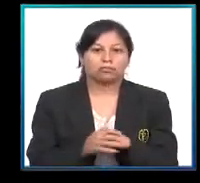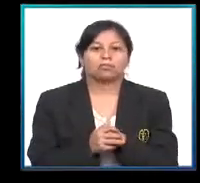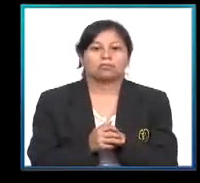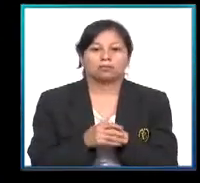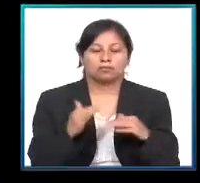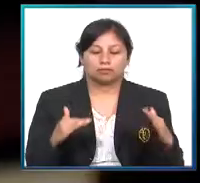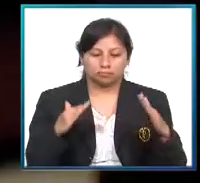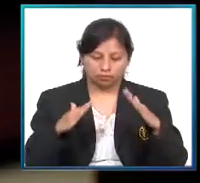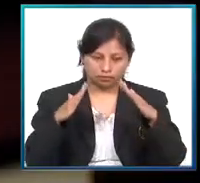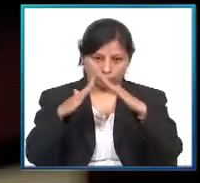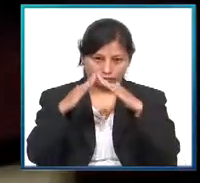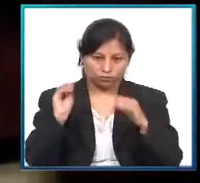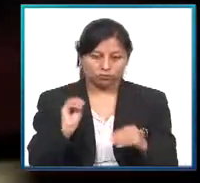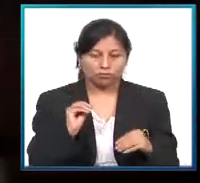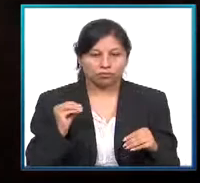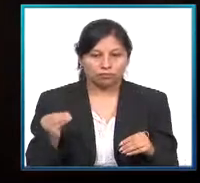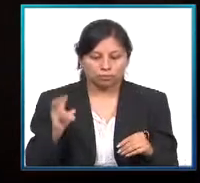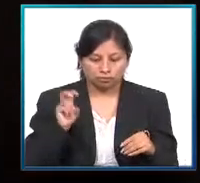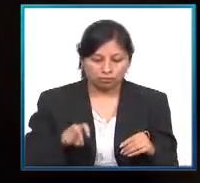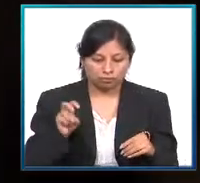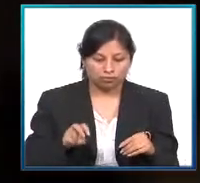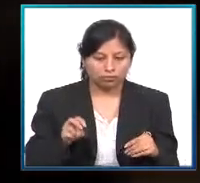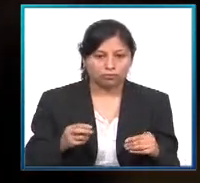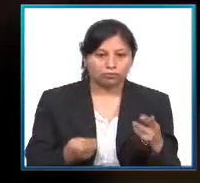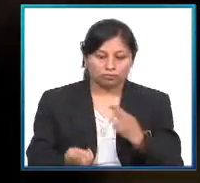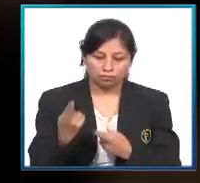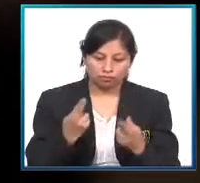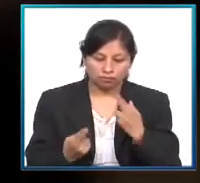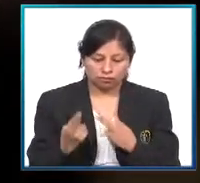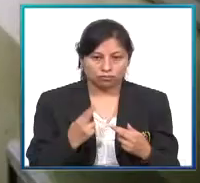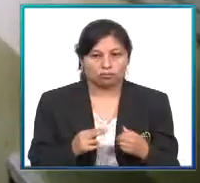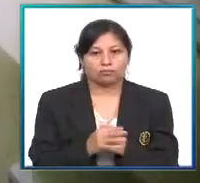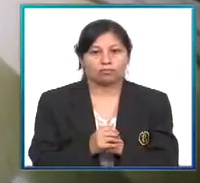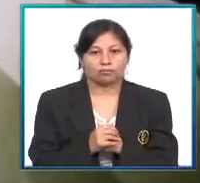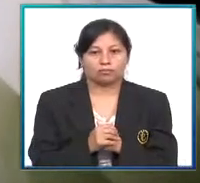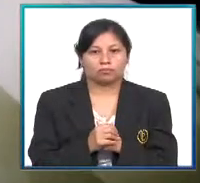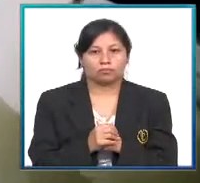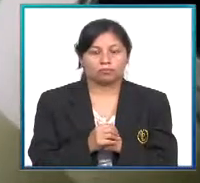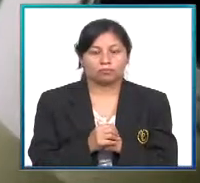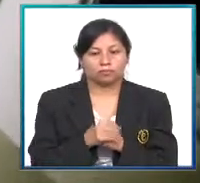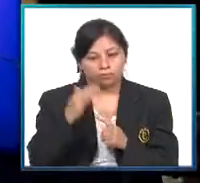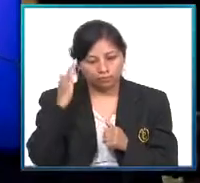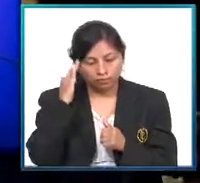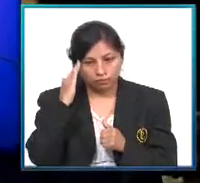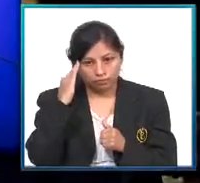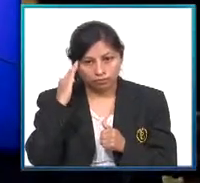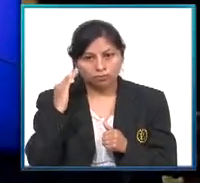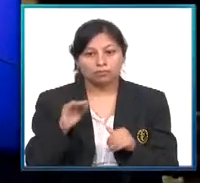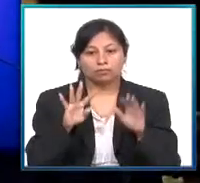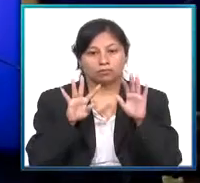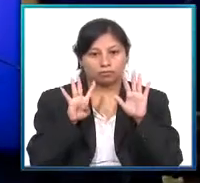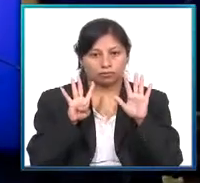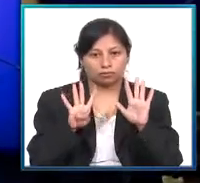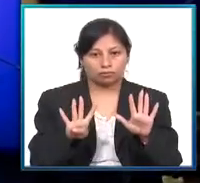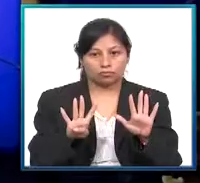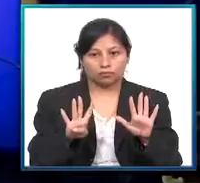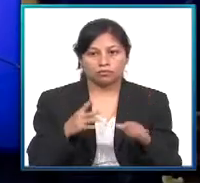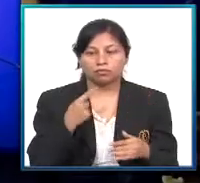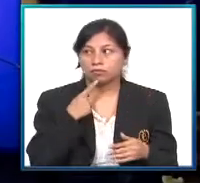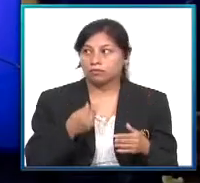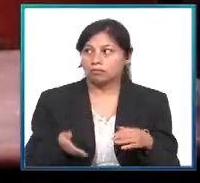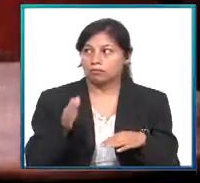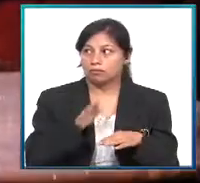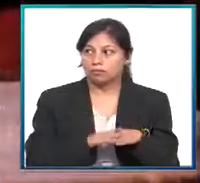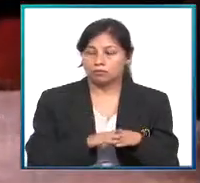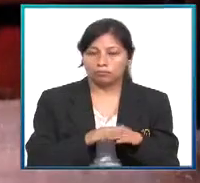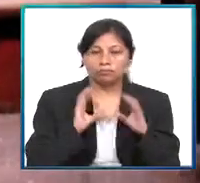estructura principal que hacen necesaria su recuperación. Consciente de ello, la 9ª legislatura impulsa un